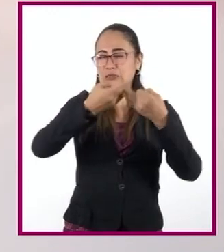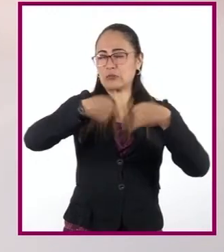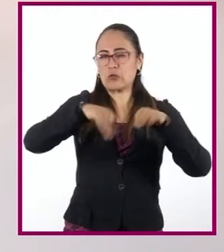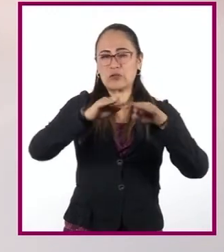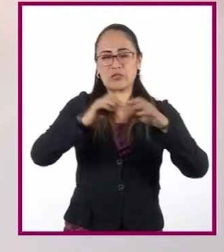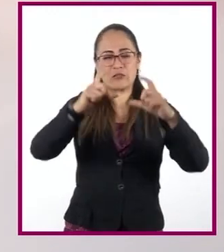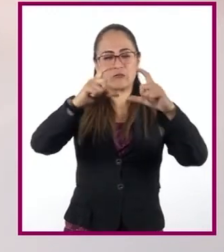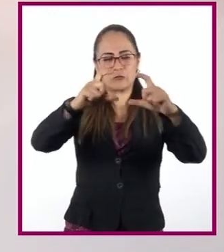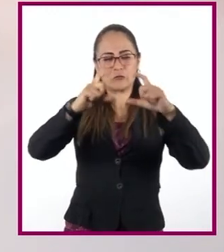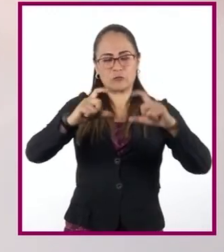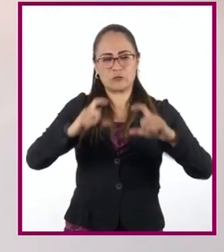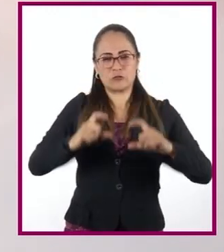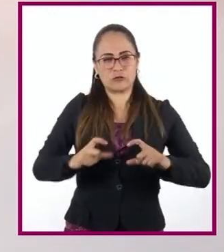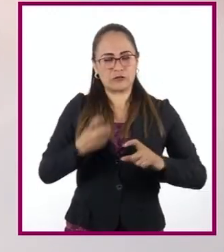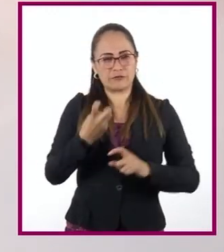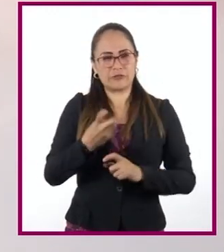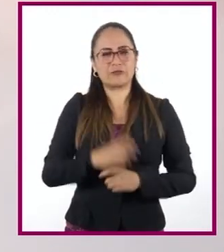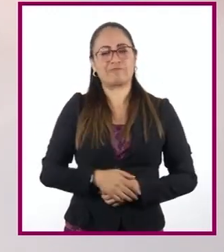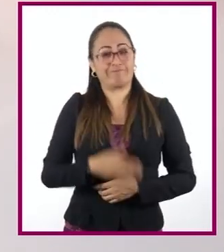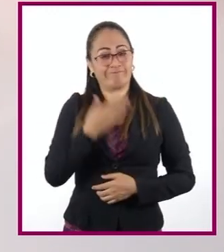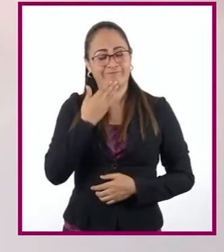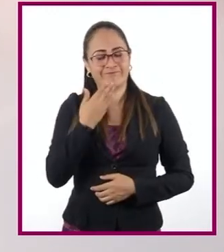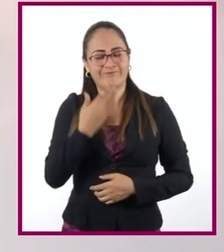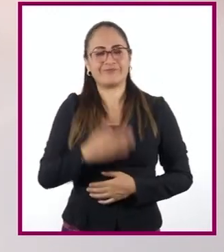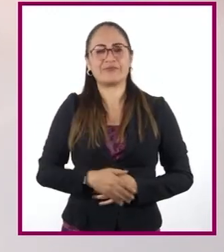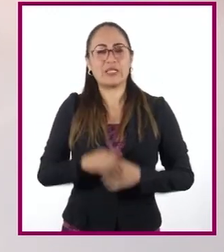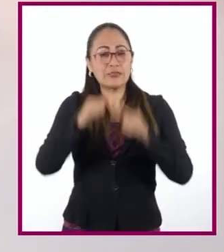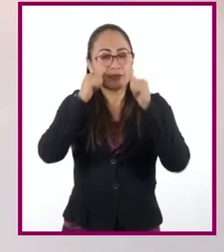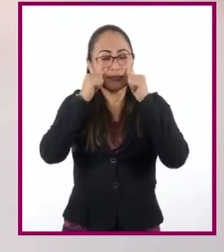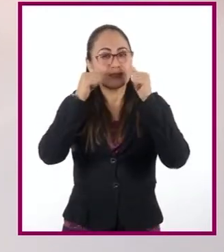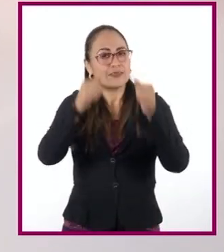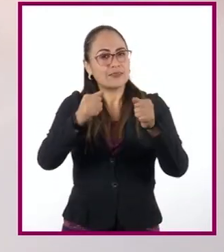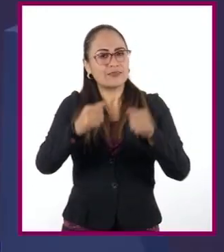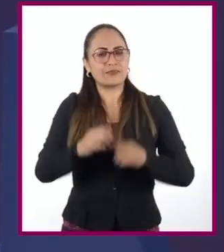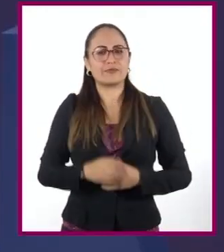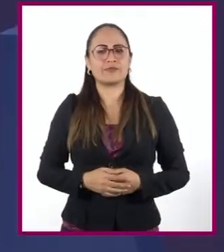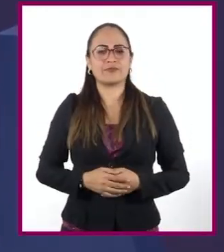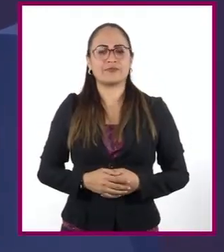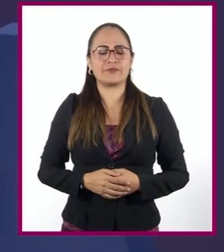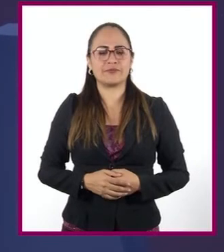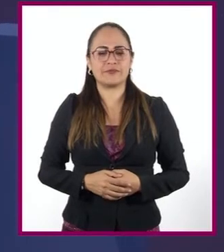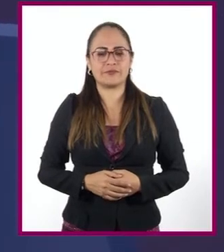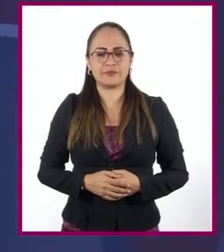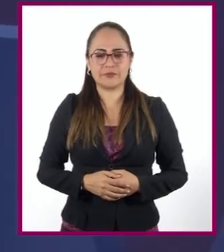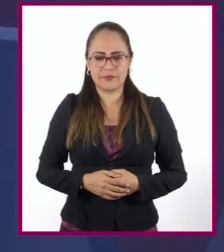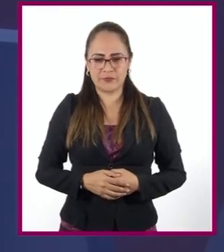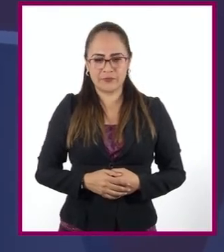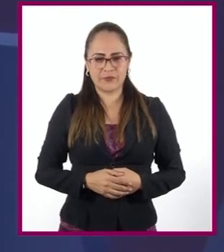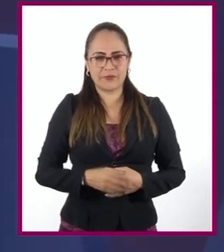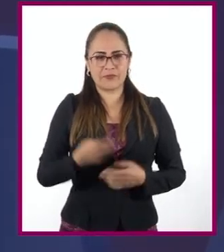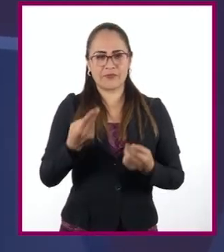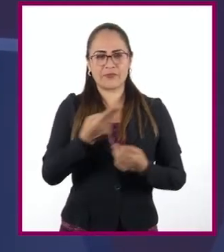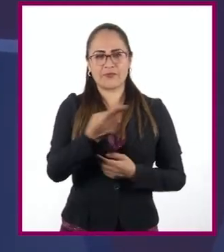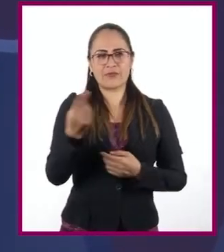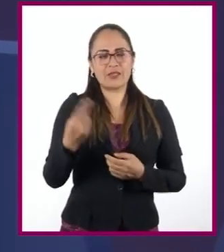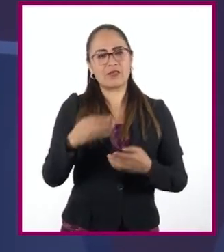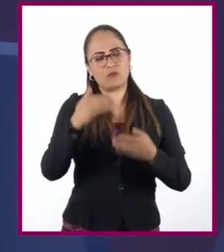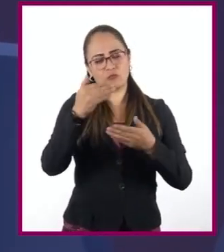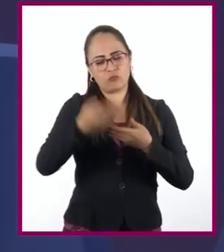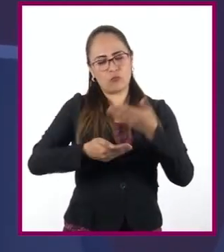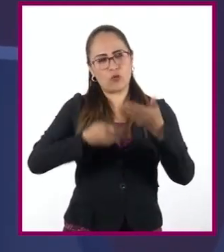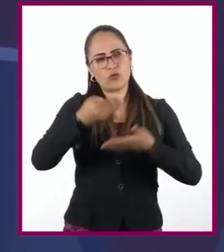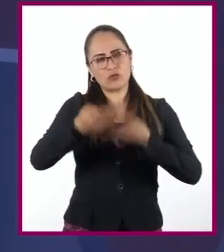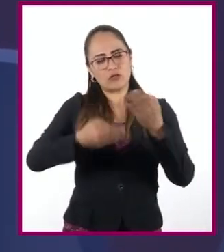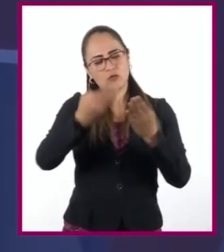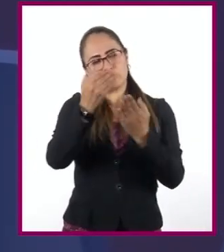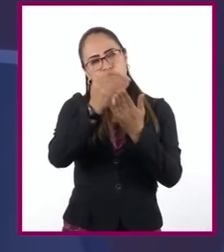del informe de resultados? Bien, pongan mucha atención. Pueden comenzar describiendo el proceso que